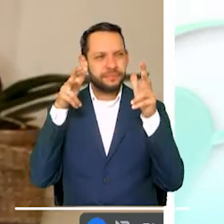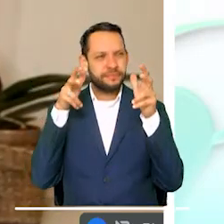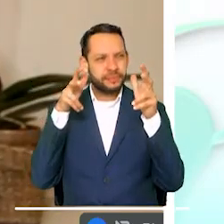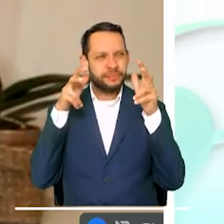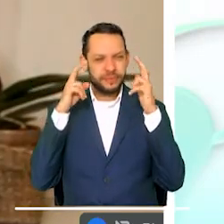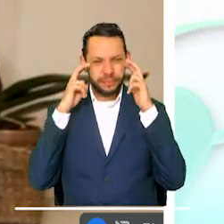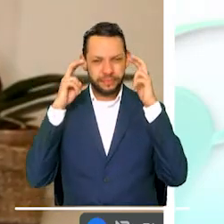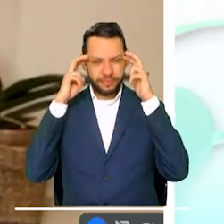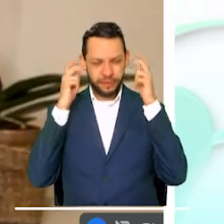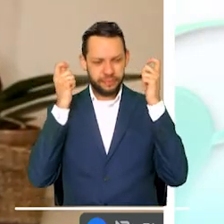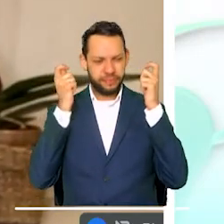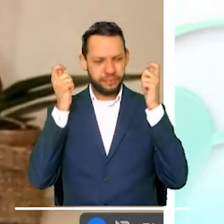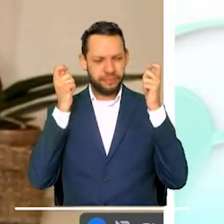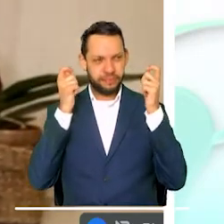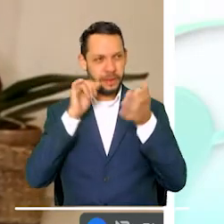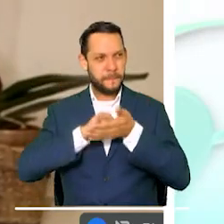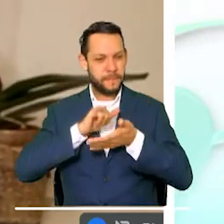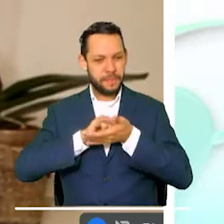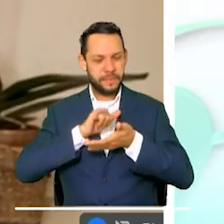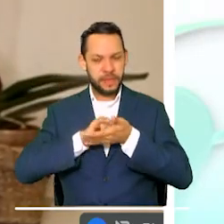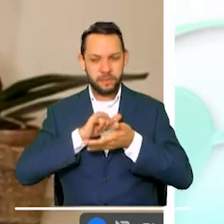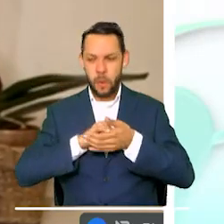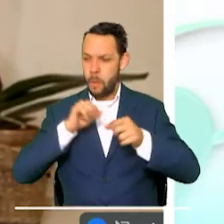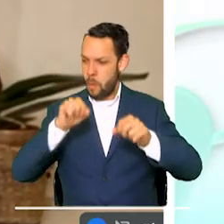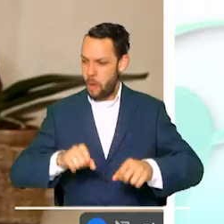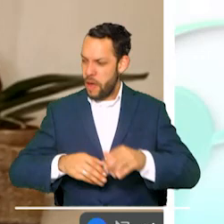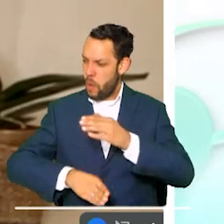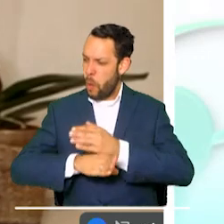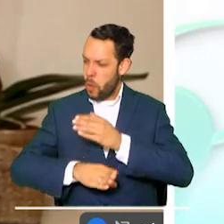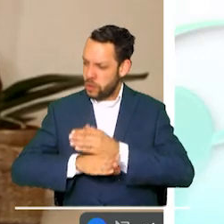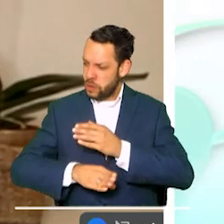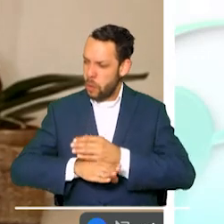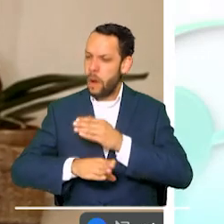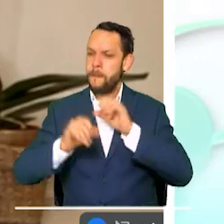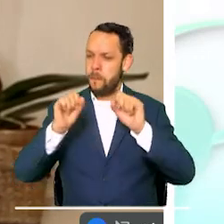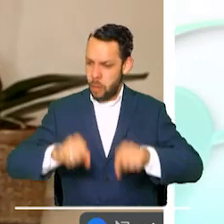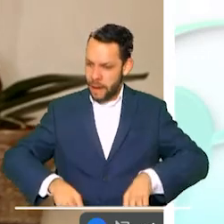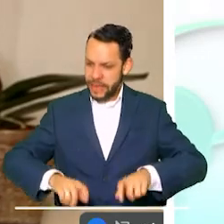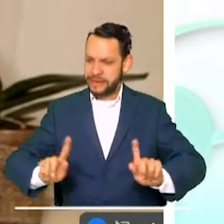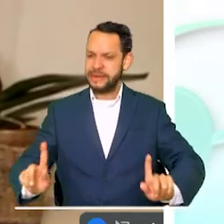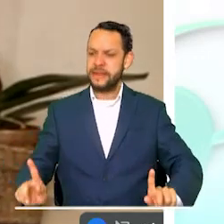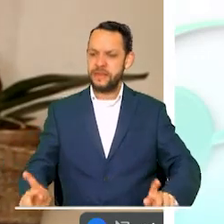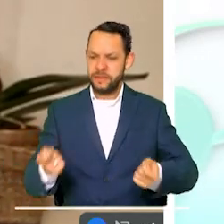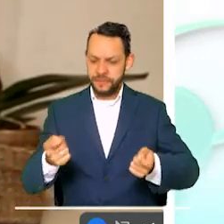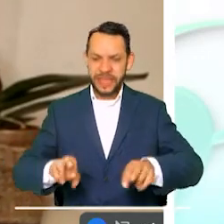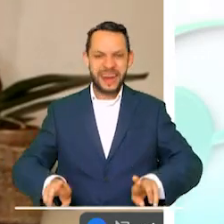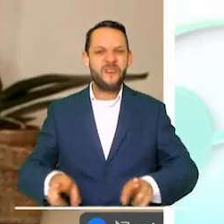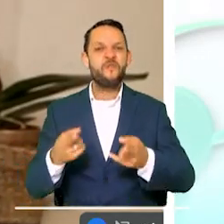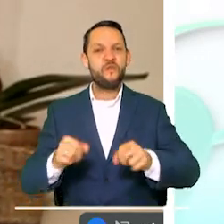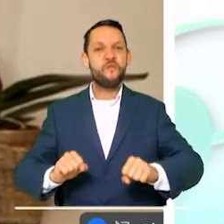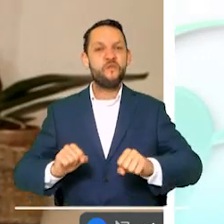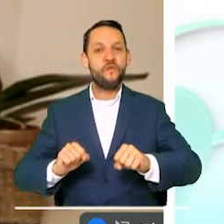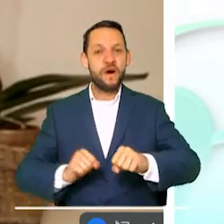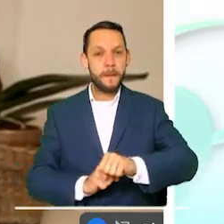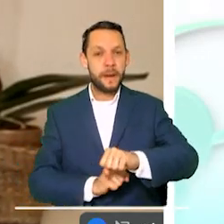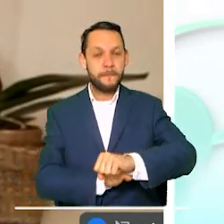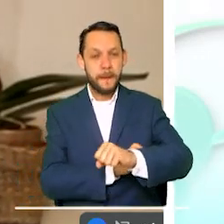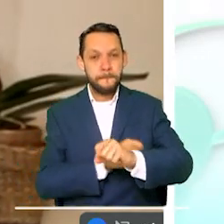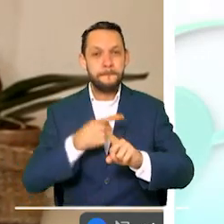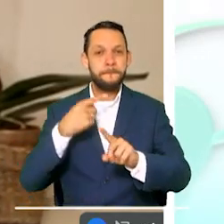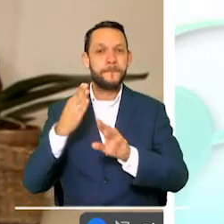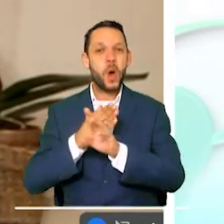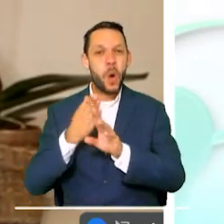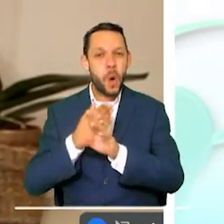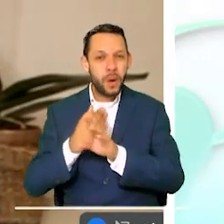asumir desde un lugar resiliente, desde un lugar en donde podamos ir hacia adelante frente a esas circunstancias